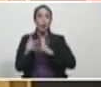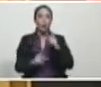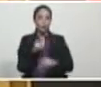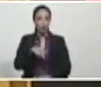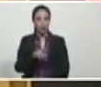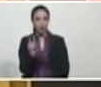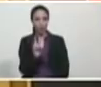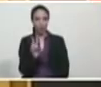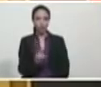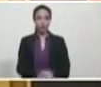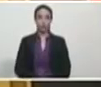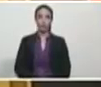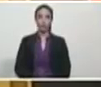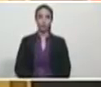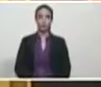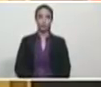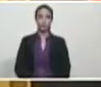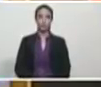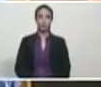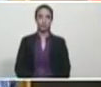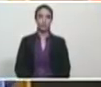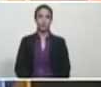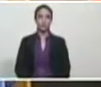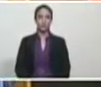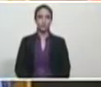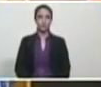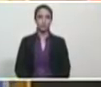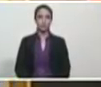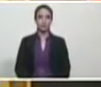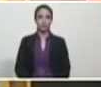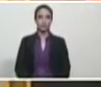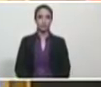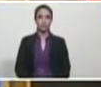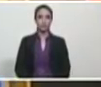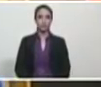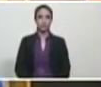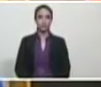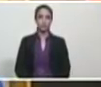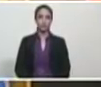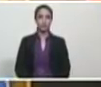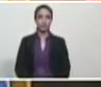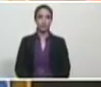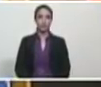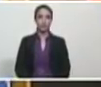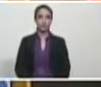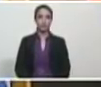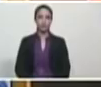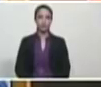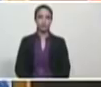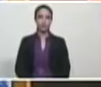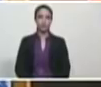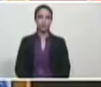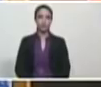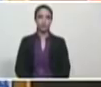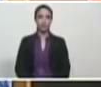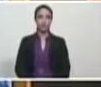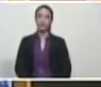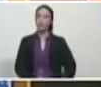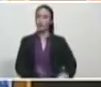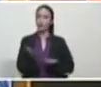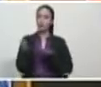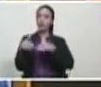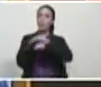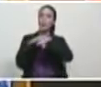República Bolivariana de Venezuela en relación a las partes y piezas del motor automotriz. Vamos a escuchar